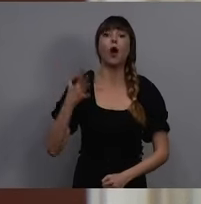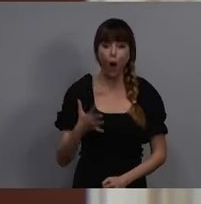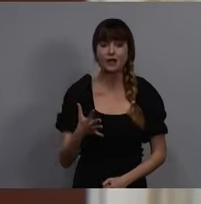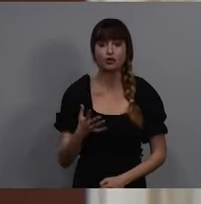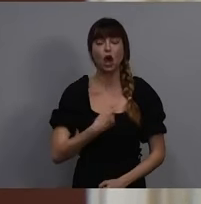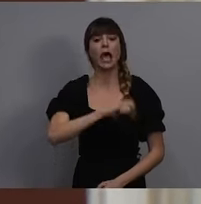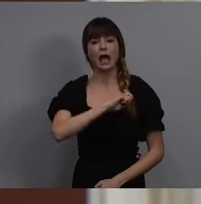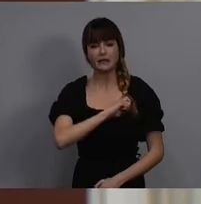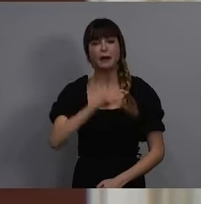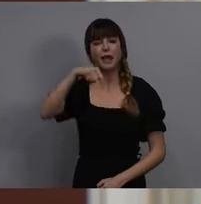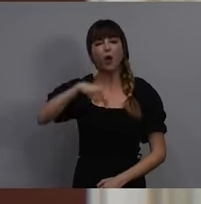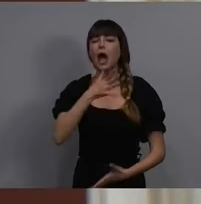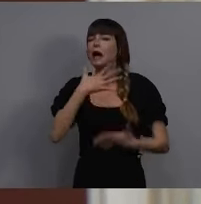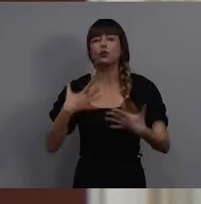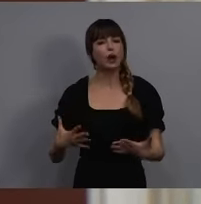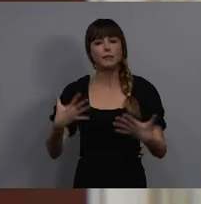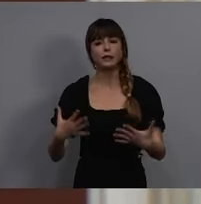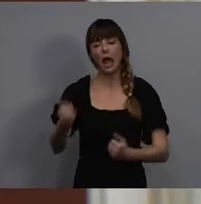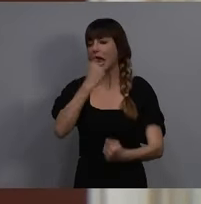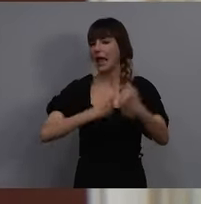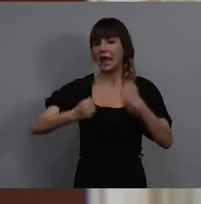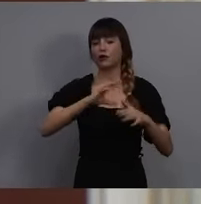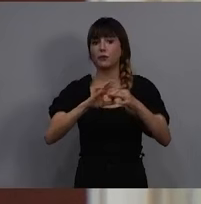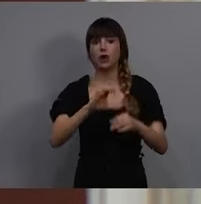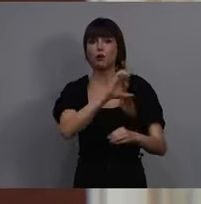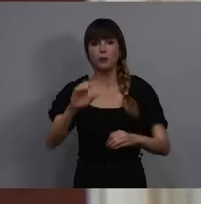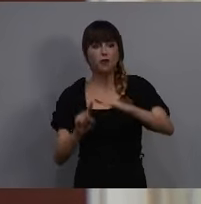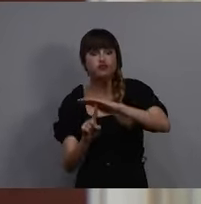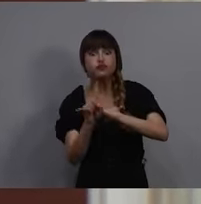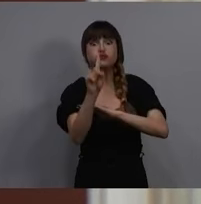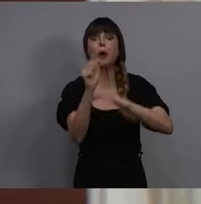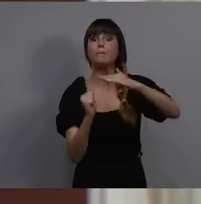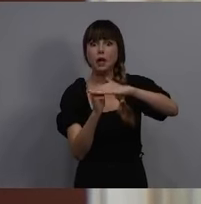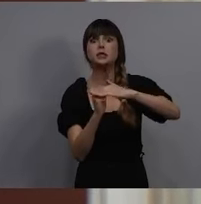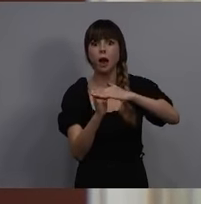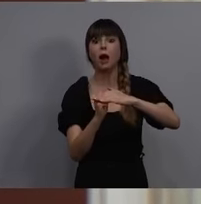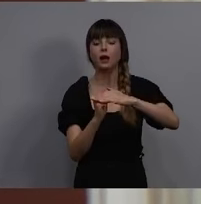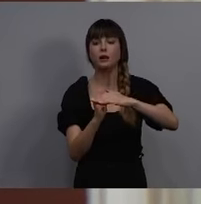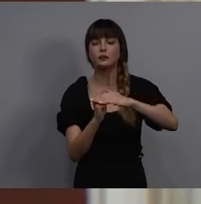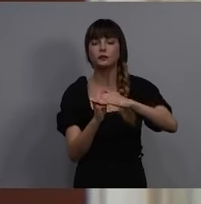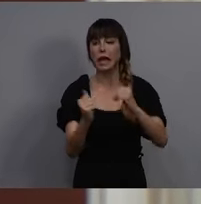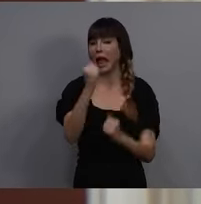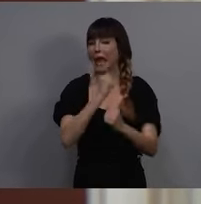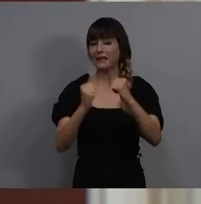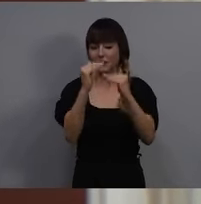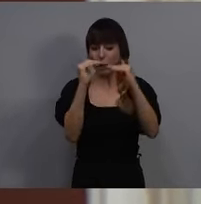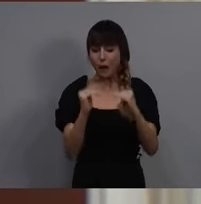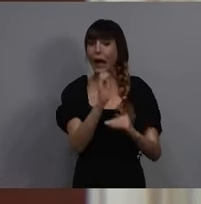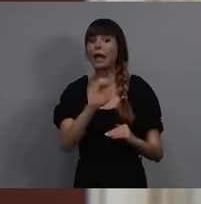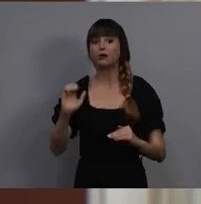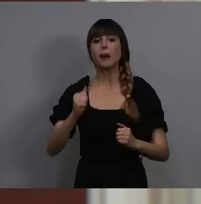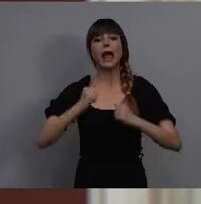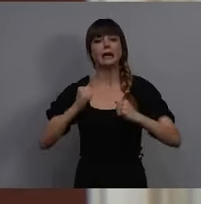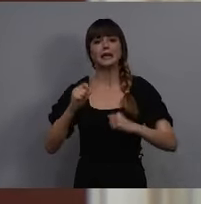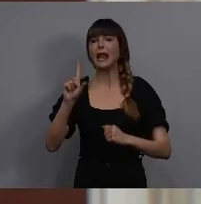España es hoy la gran economía de la Unión Europea que más crece con una de las inflaciones más bajas de Europa con la energía más